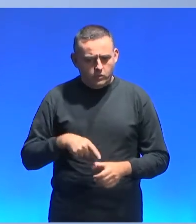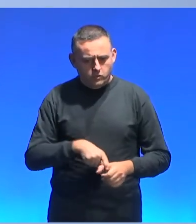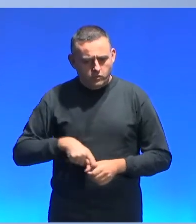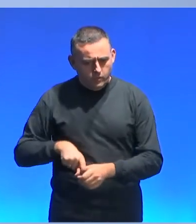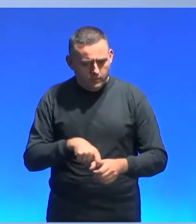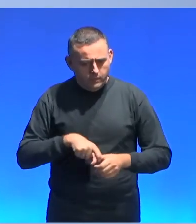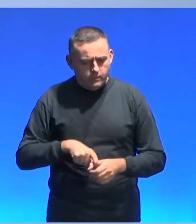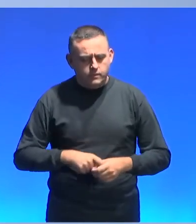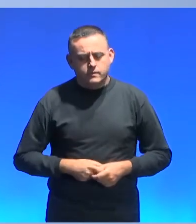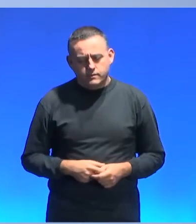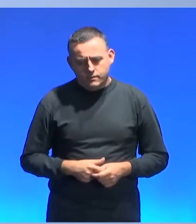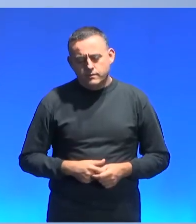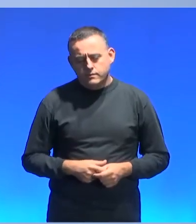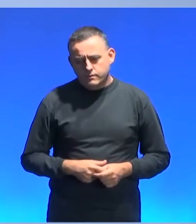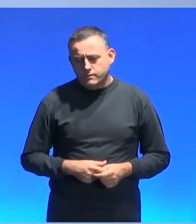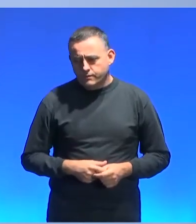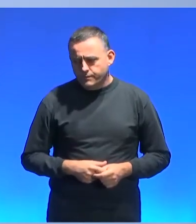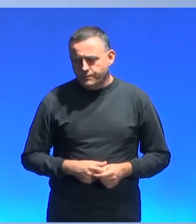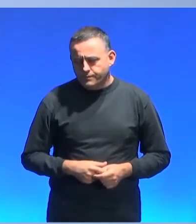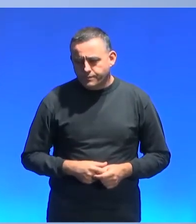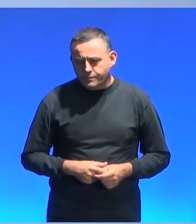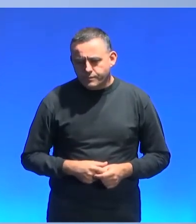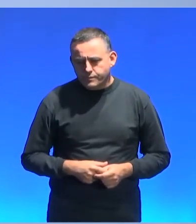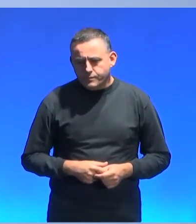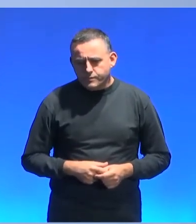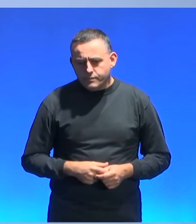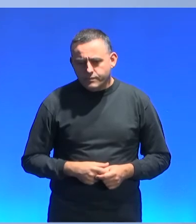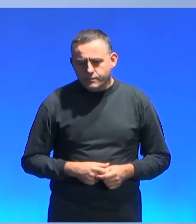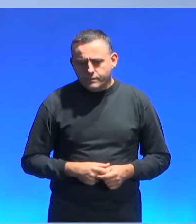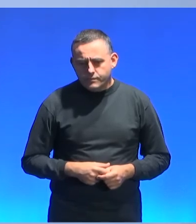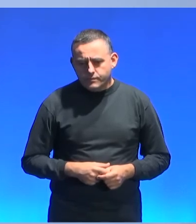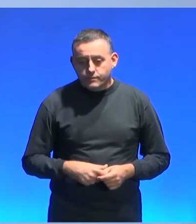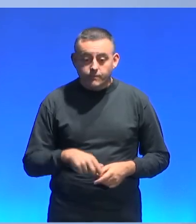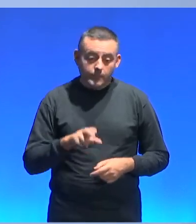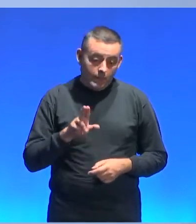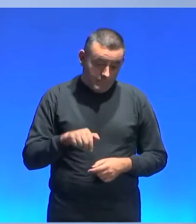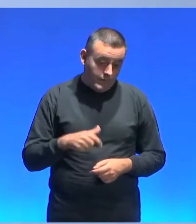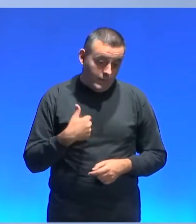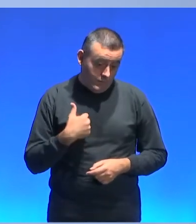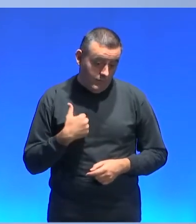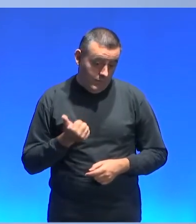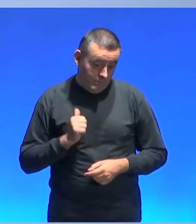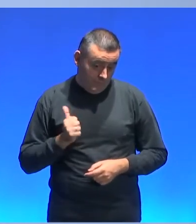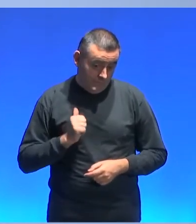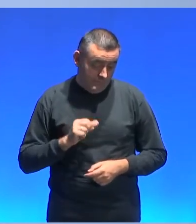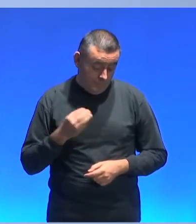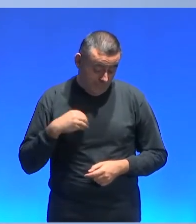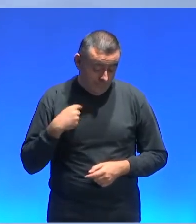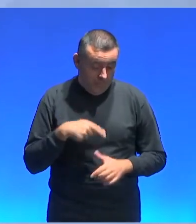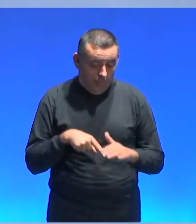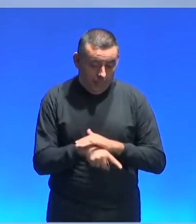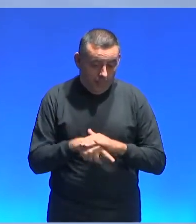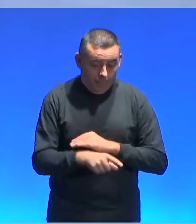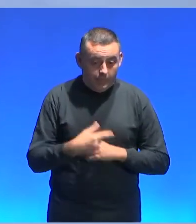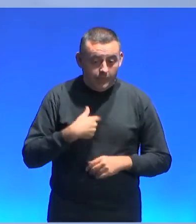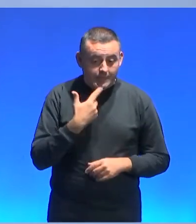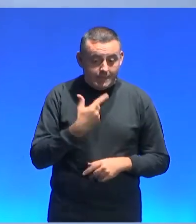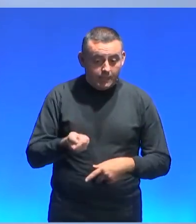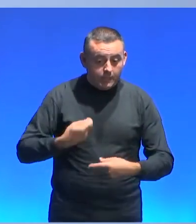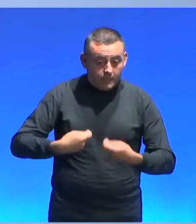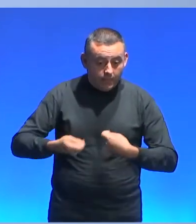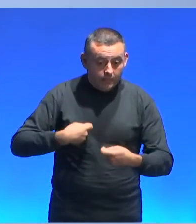Después yo decía siempre de no comprar donde no había esta etiqueta, pero esto es otro caso.